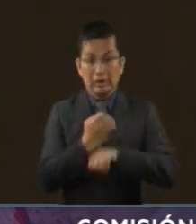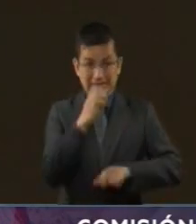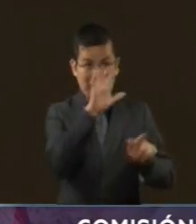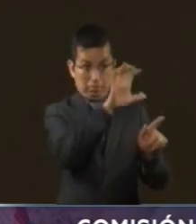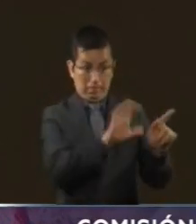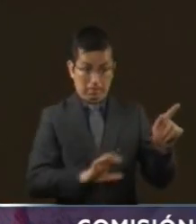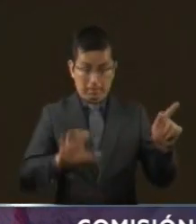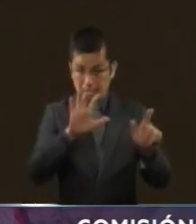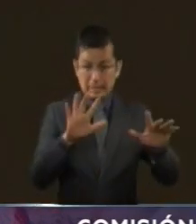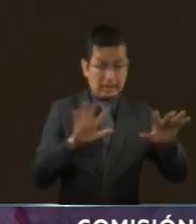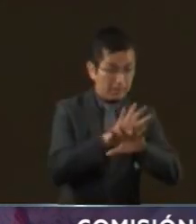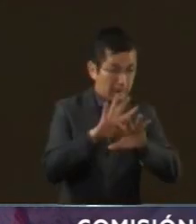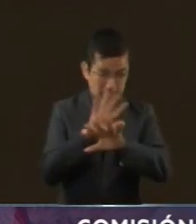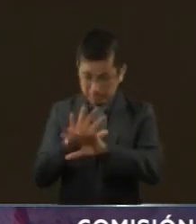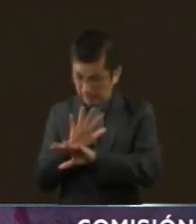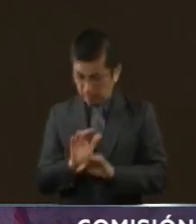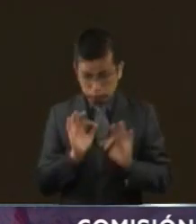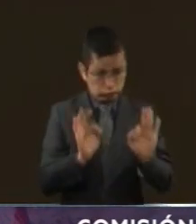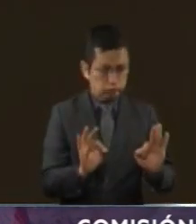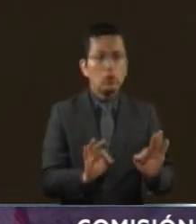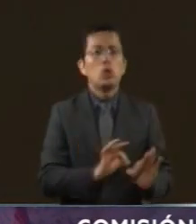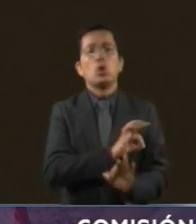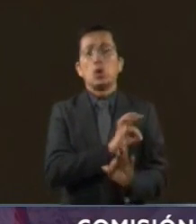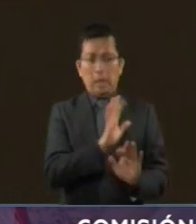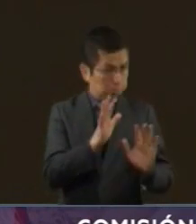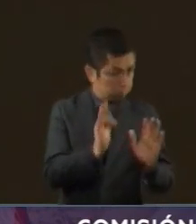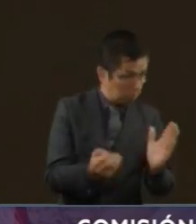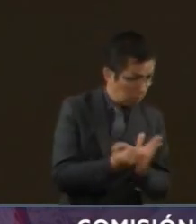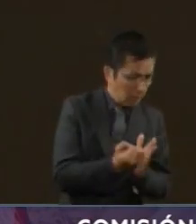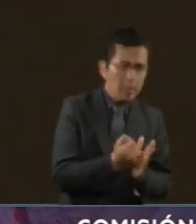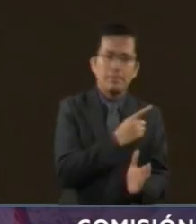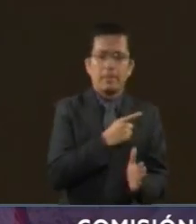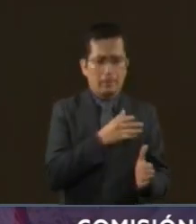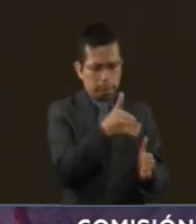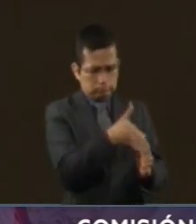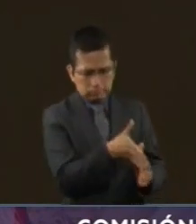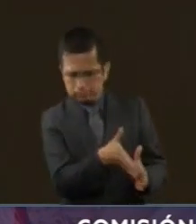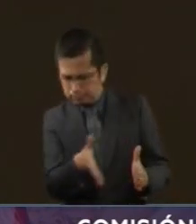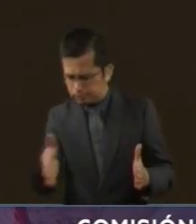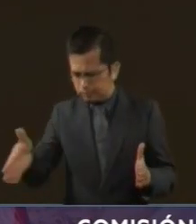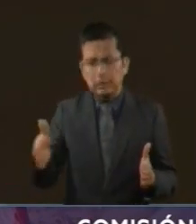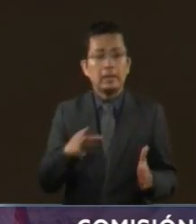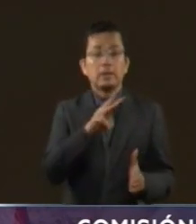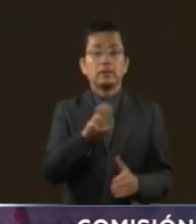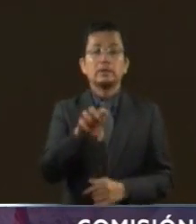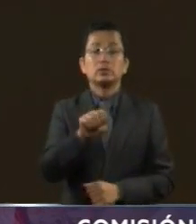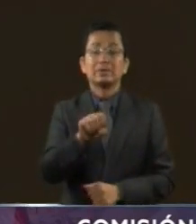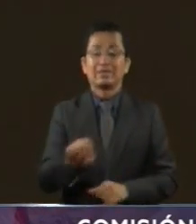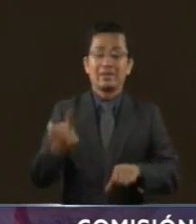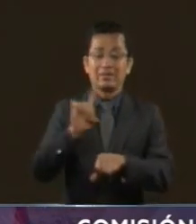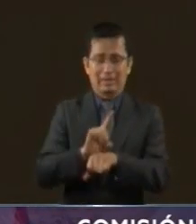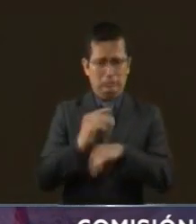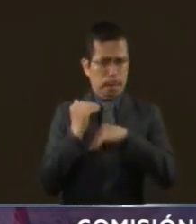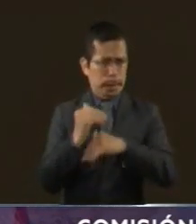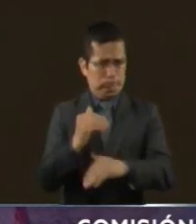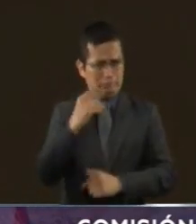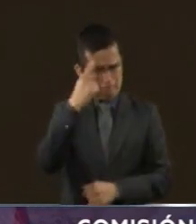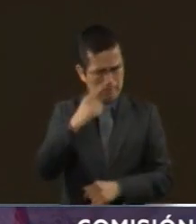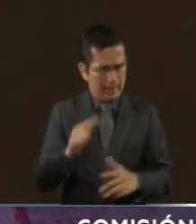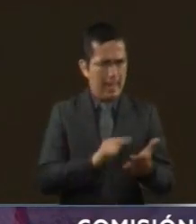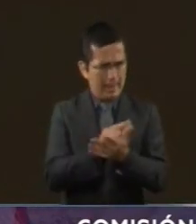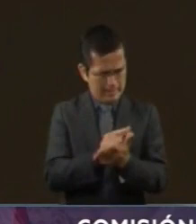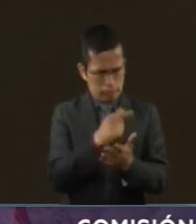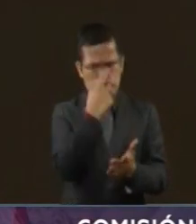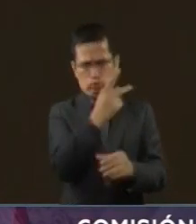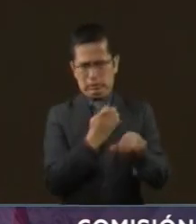las legislaturas tendrán 360 días para realizar el resto de las adecuaciones normativas. ¿Cuáles son